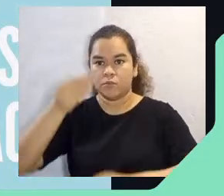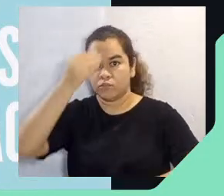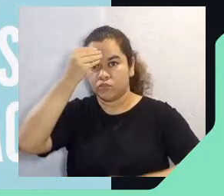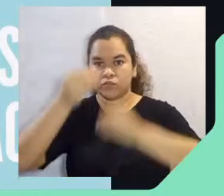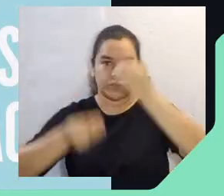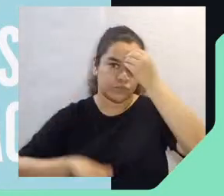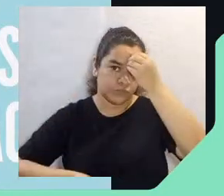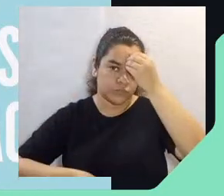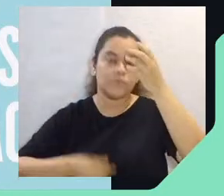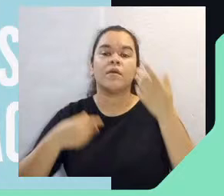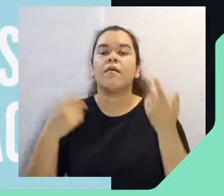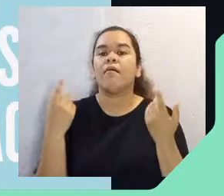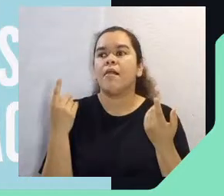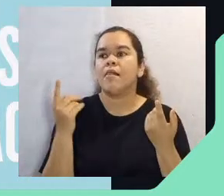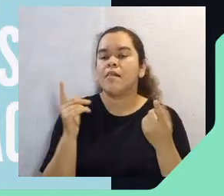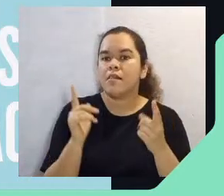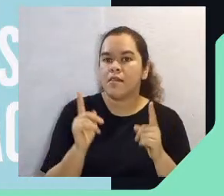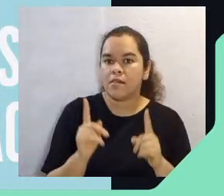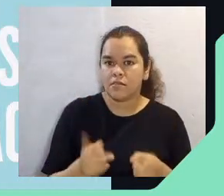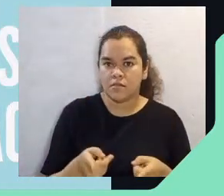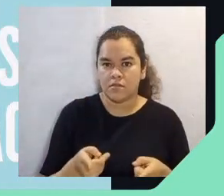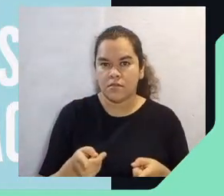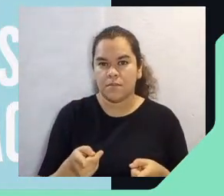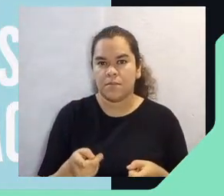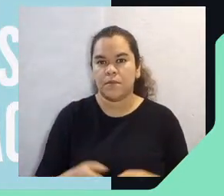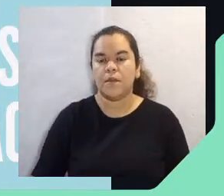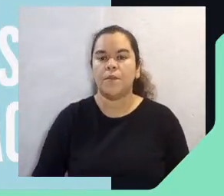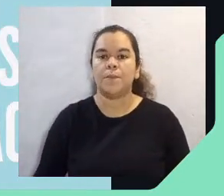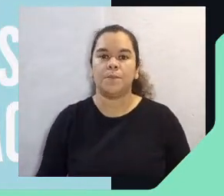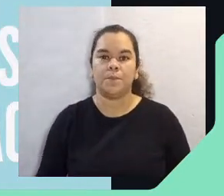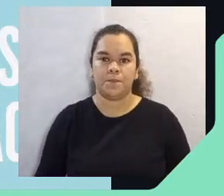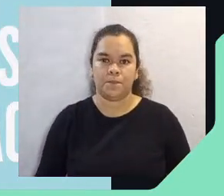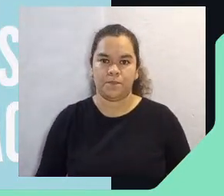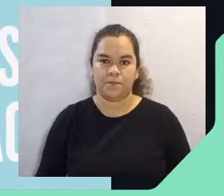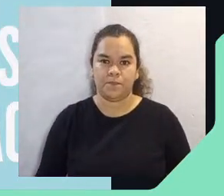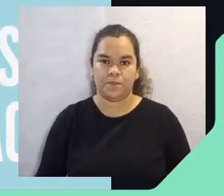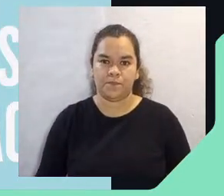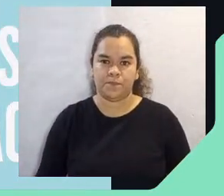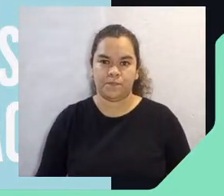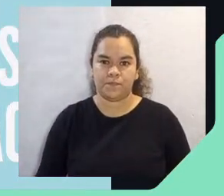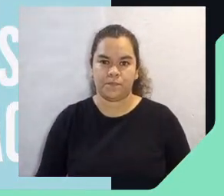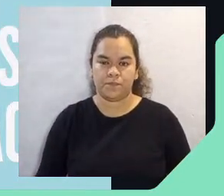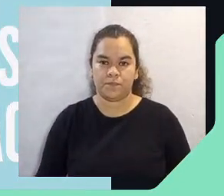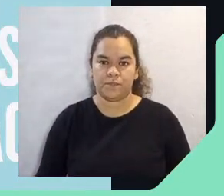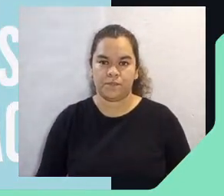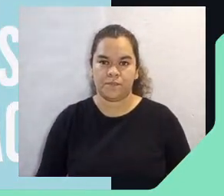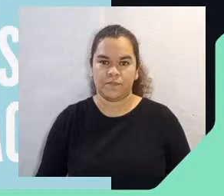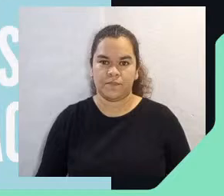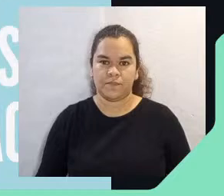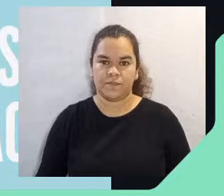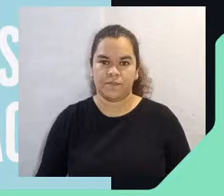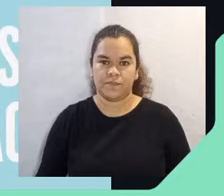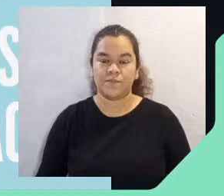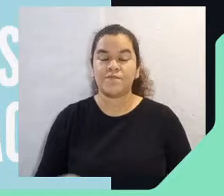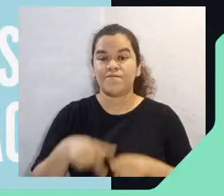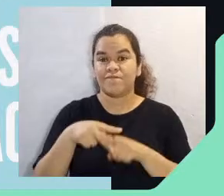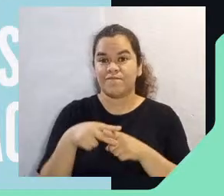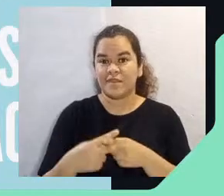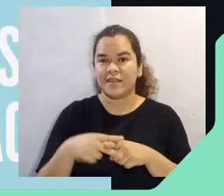Empezamos a trabajar con herramientas que nos acercan a conceptos de